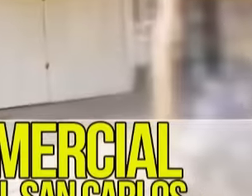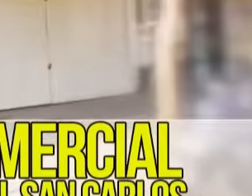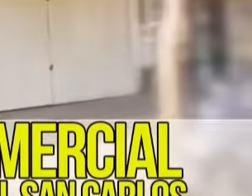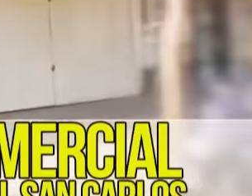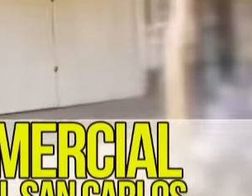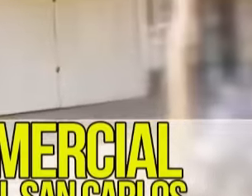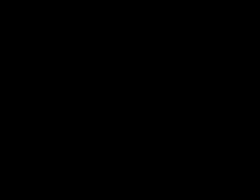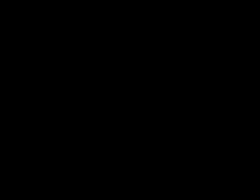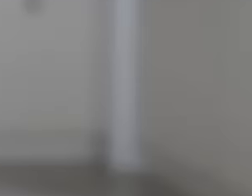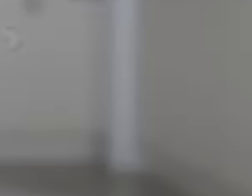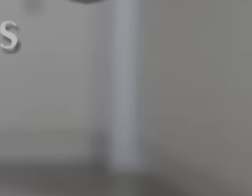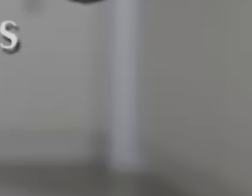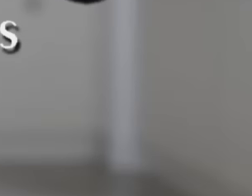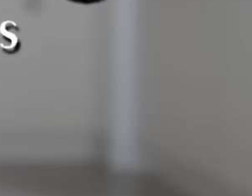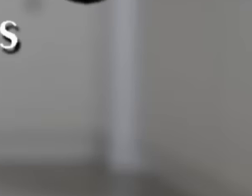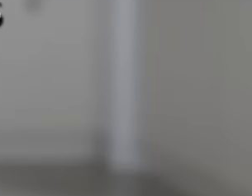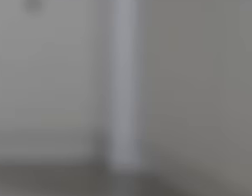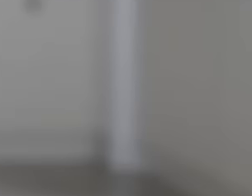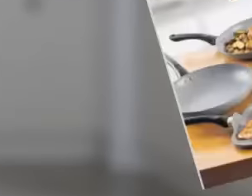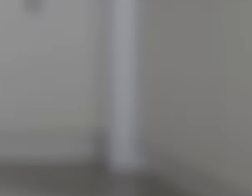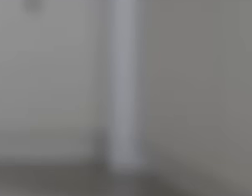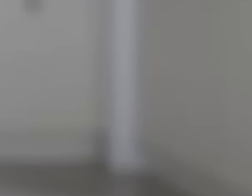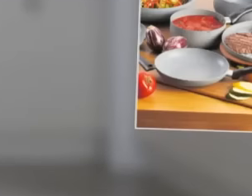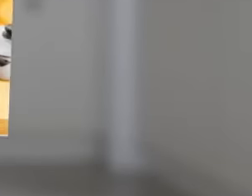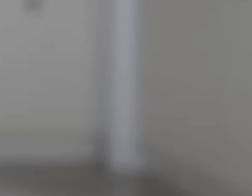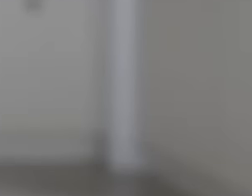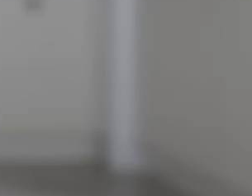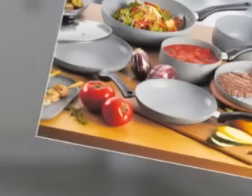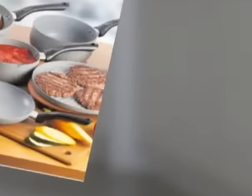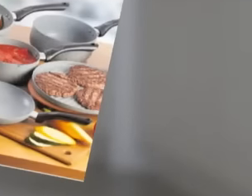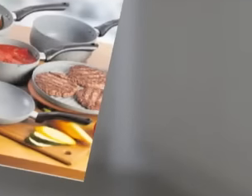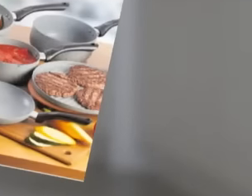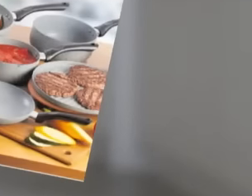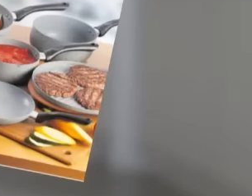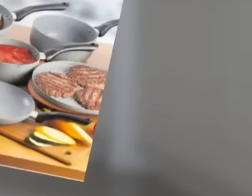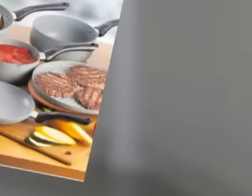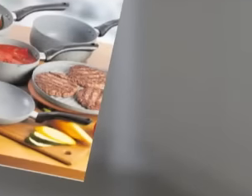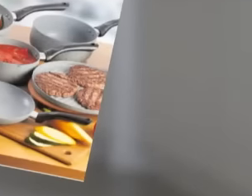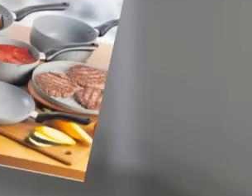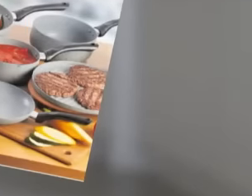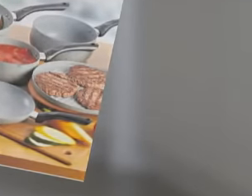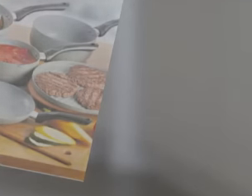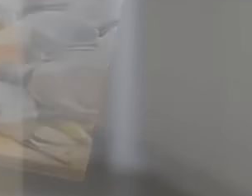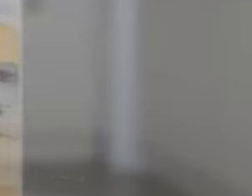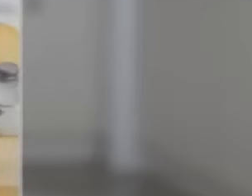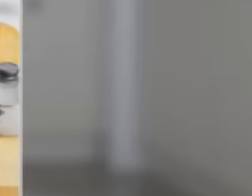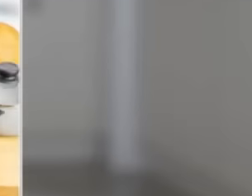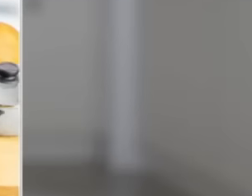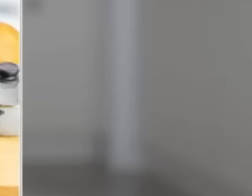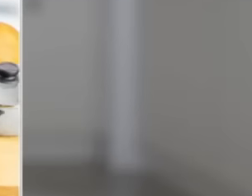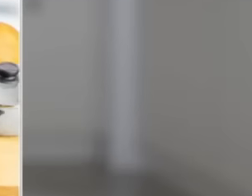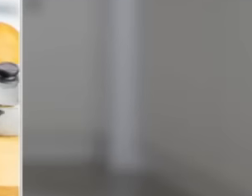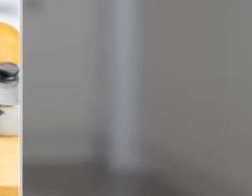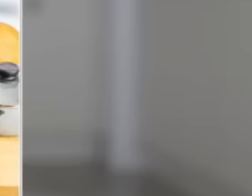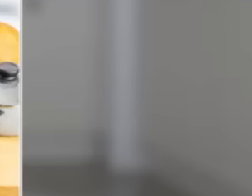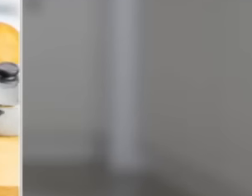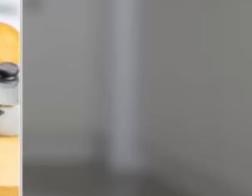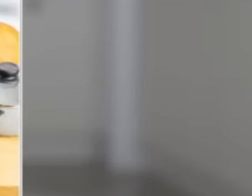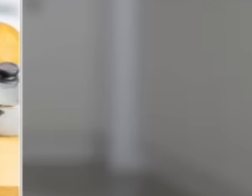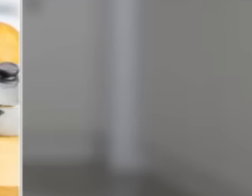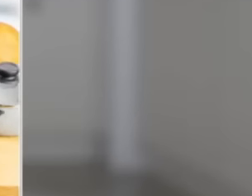incomparables. No dejes que se pegue. El Tiempo presenta batería de cocina granito mineral. Ollas y sartenes con la última tecnología para